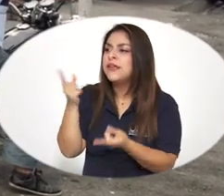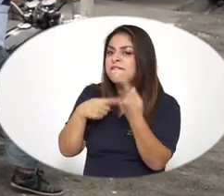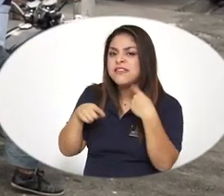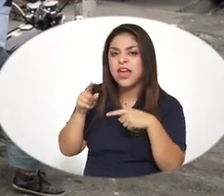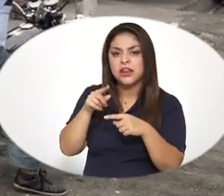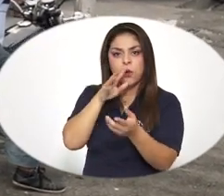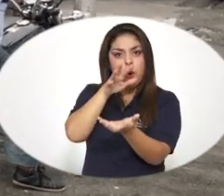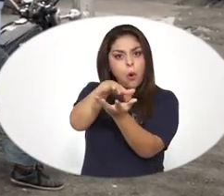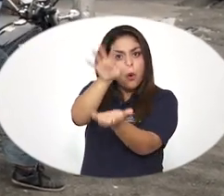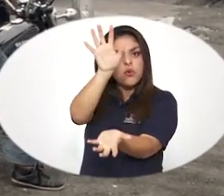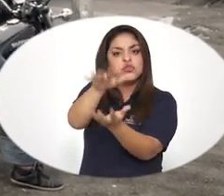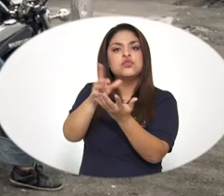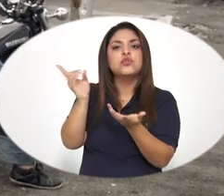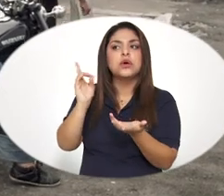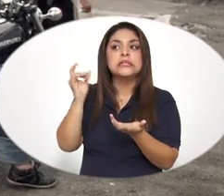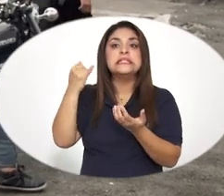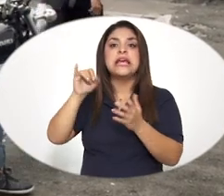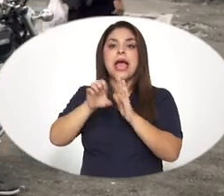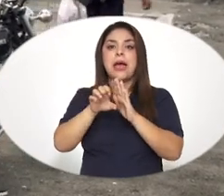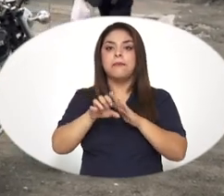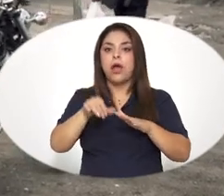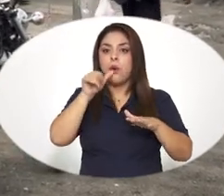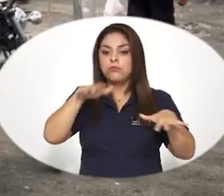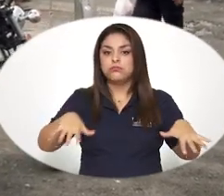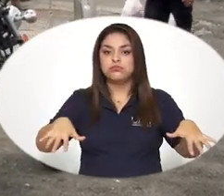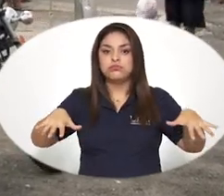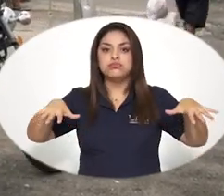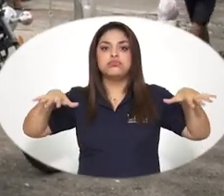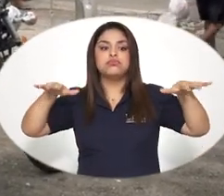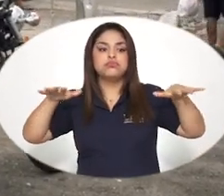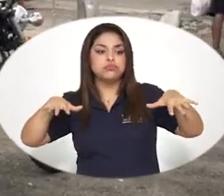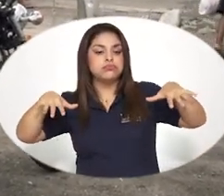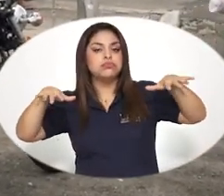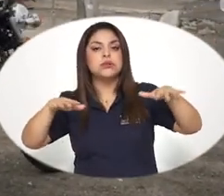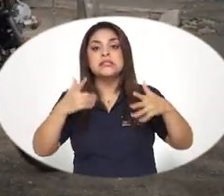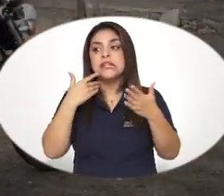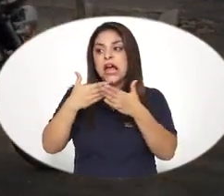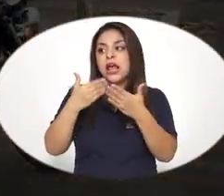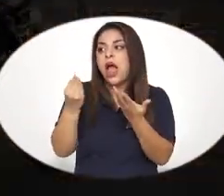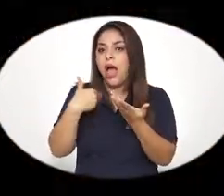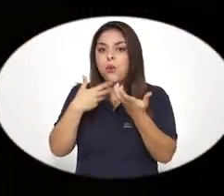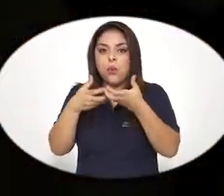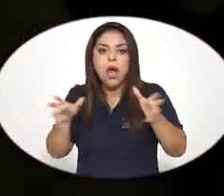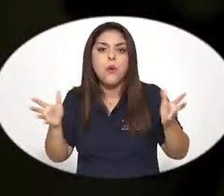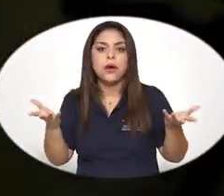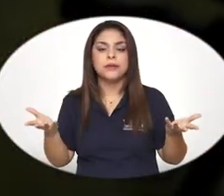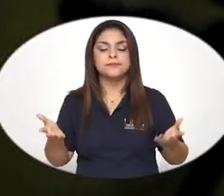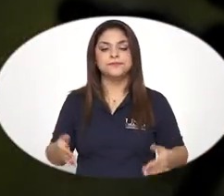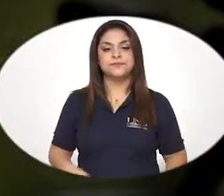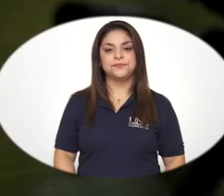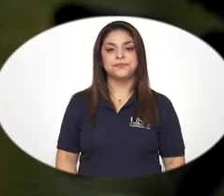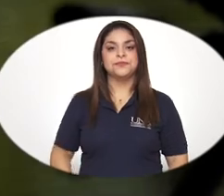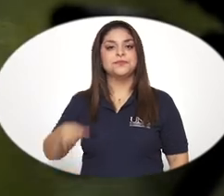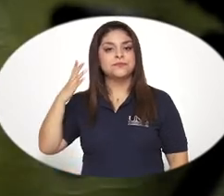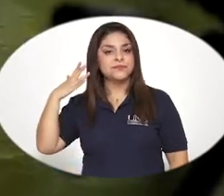Y si está la madre mayor, vea, se puede decir, digamos, aquí cerca, si tiene huevos o...